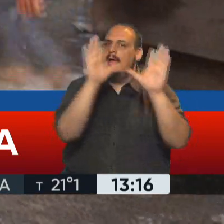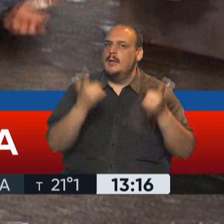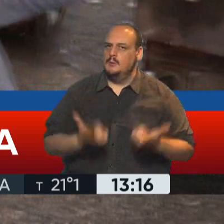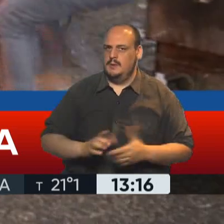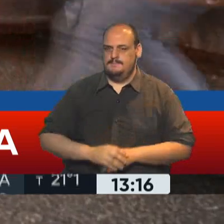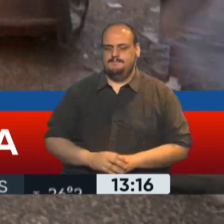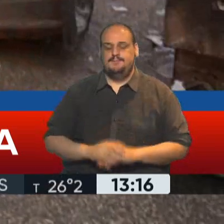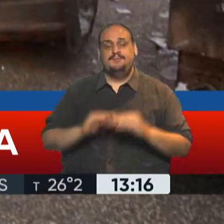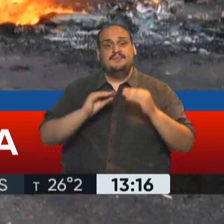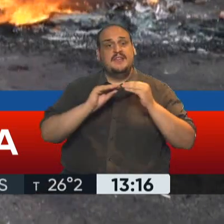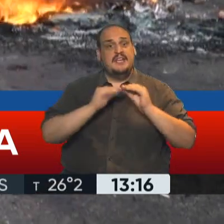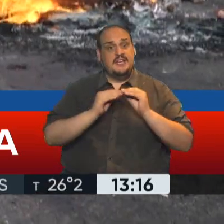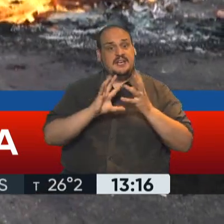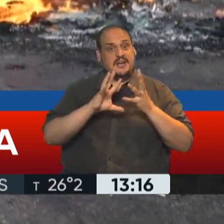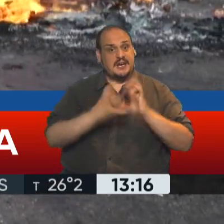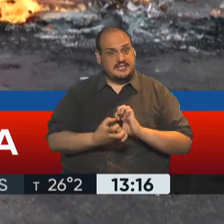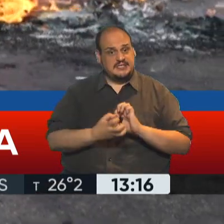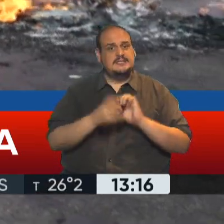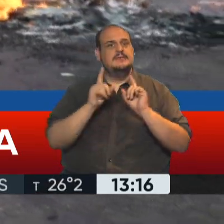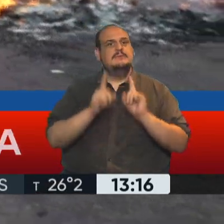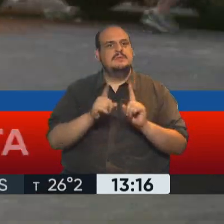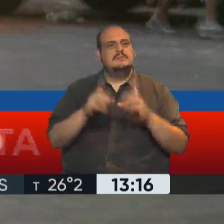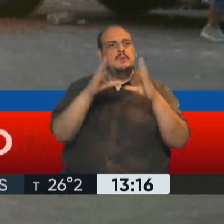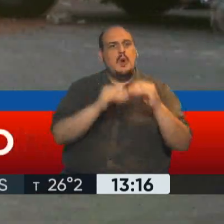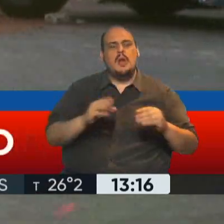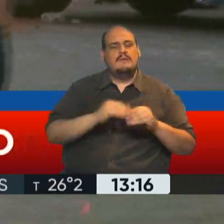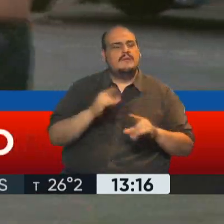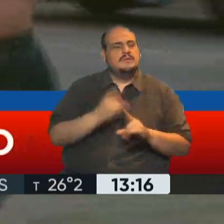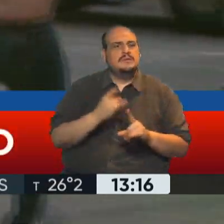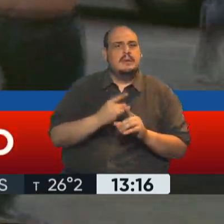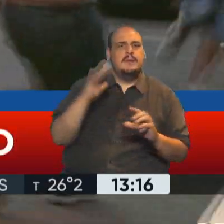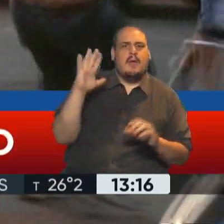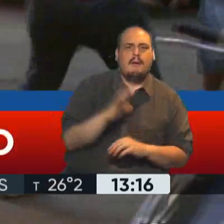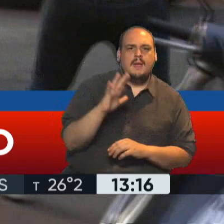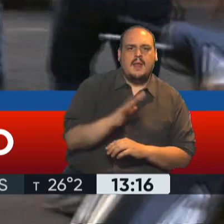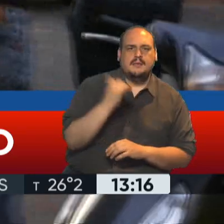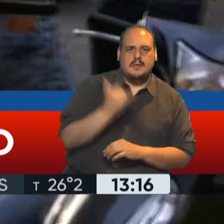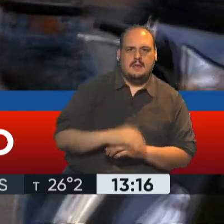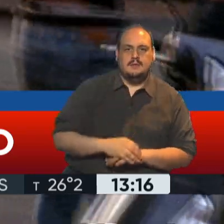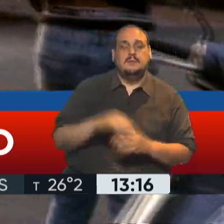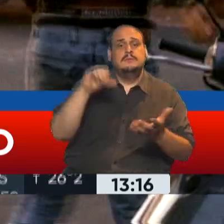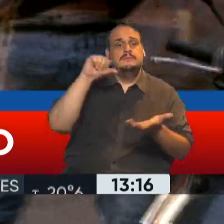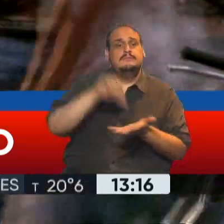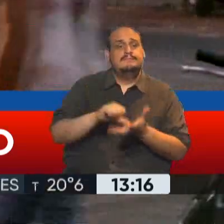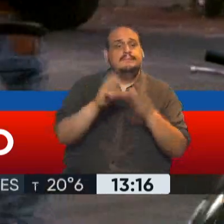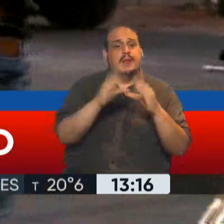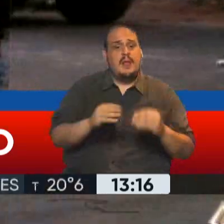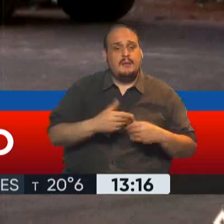crisis asoma el fantasma que siempre acecha al Líbano: la desintegración y la guerra civil.